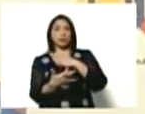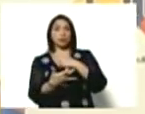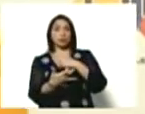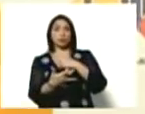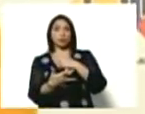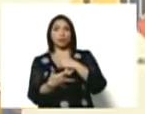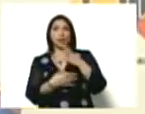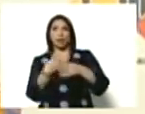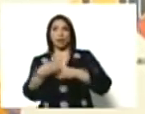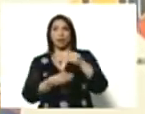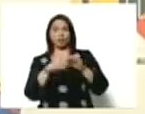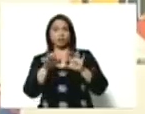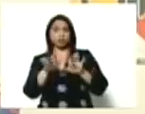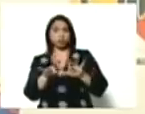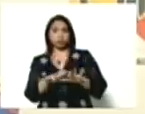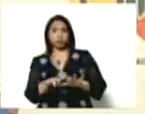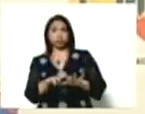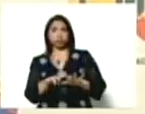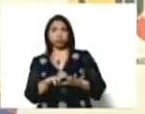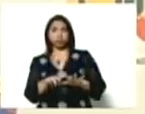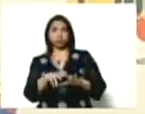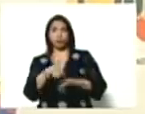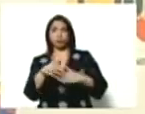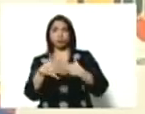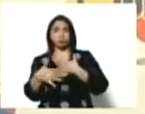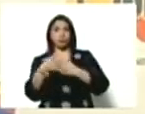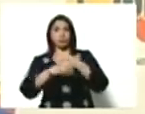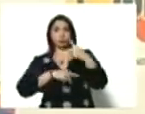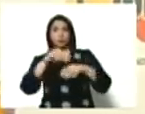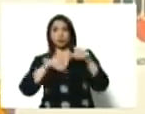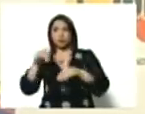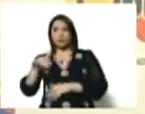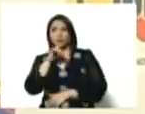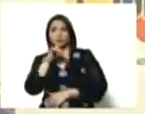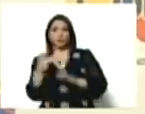ser aplicadas durante este proceso electoral. La información y con ella devolvemos el contacto.